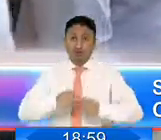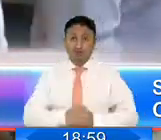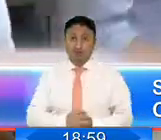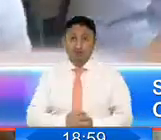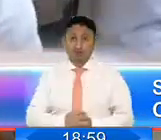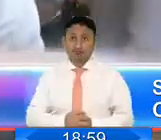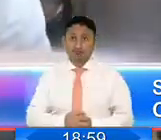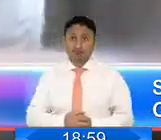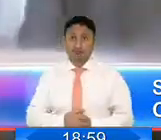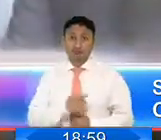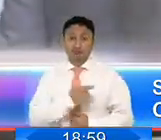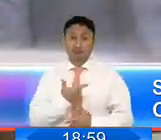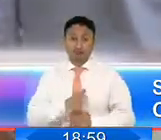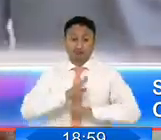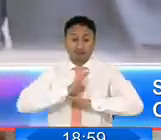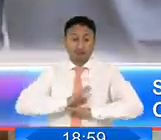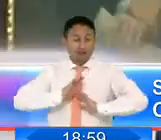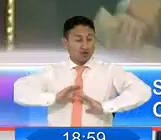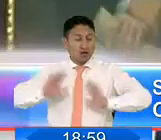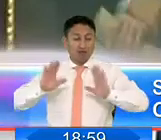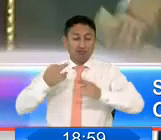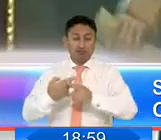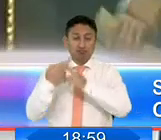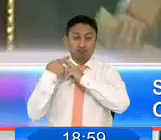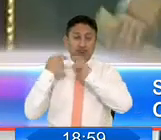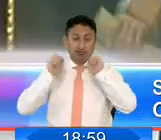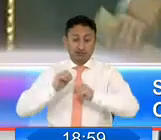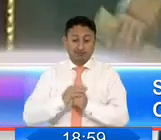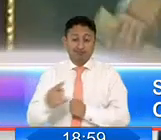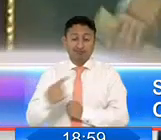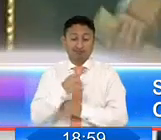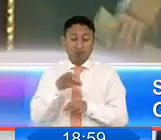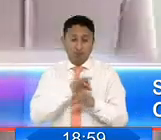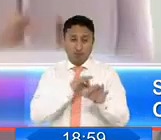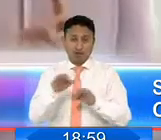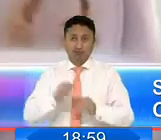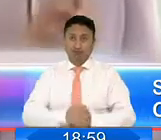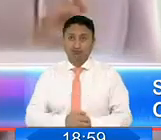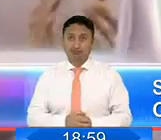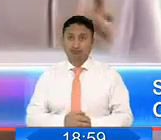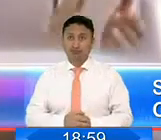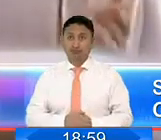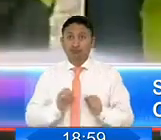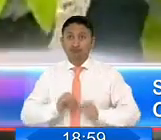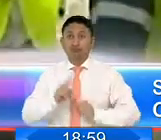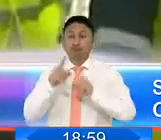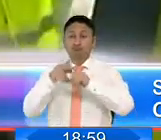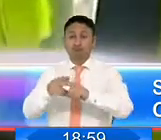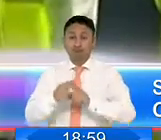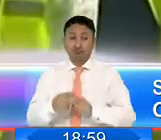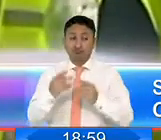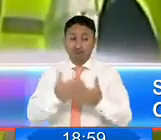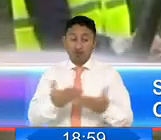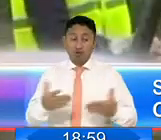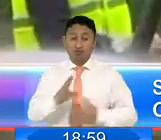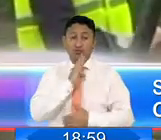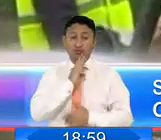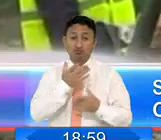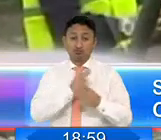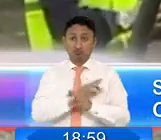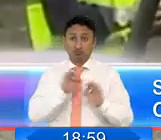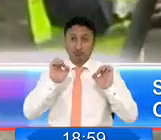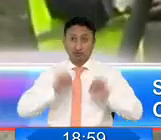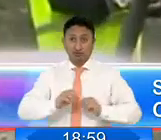satisfacción del deber cumplido como lo dio a entender desde conseguir el financiamiento para grandes obras de agua potable e infraestructura básica